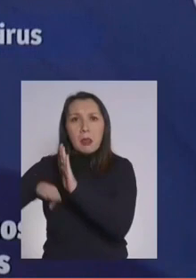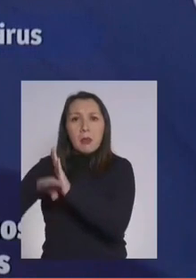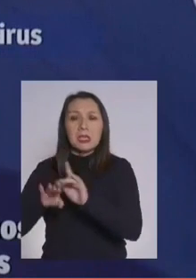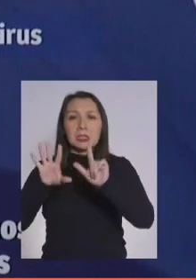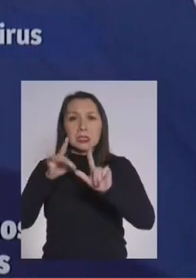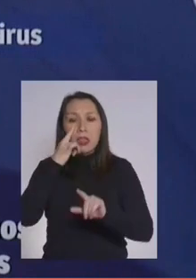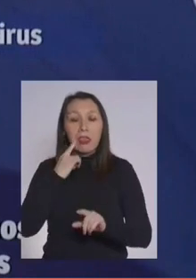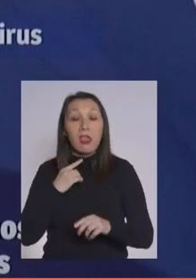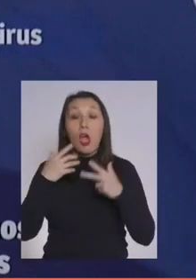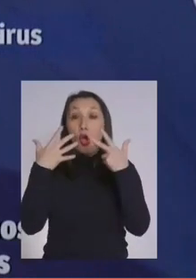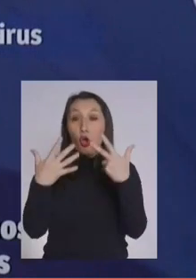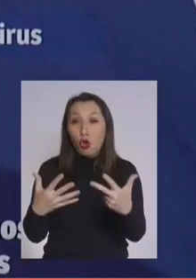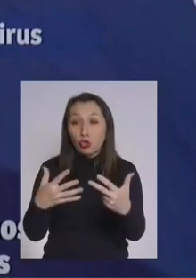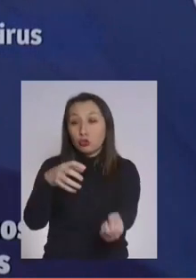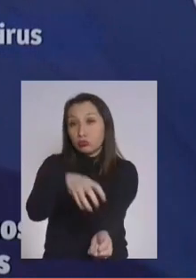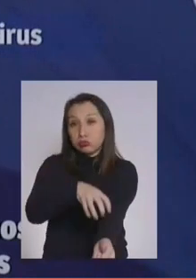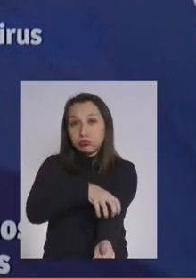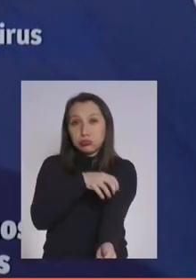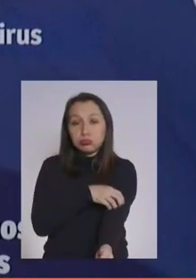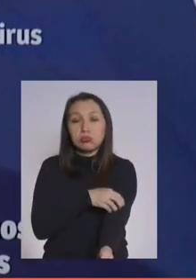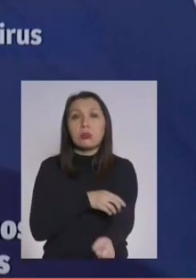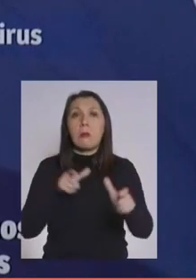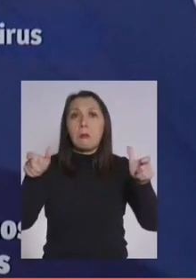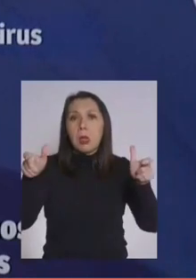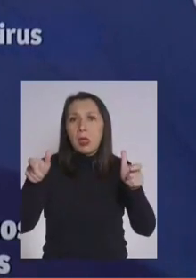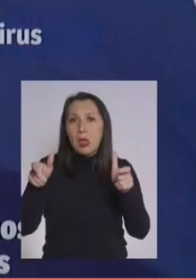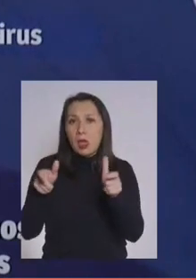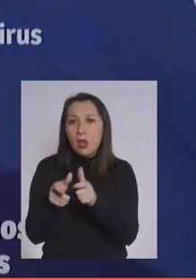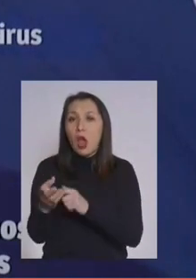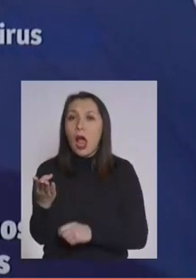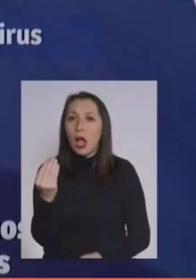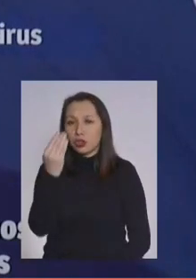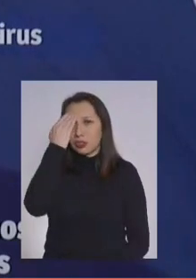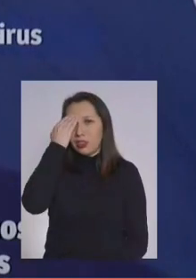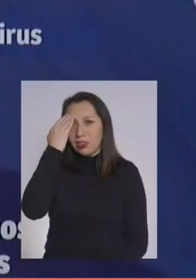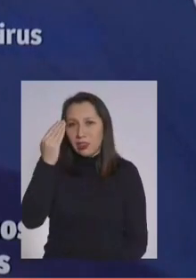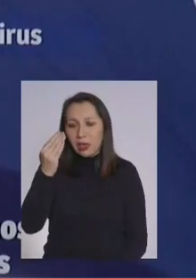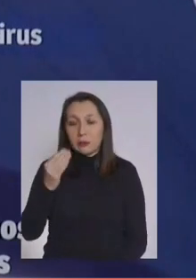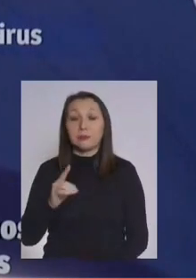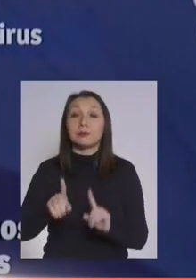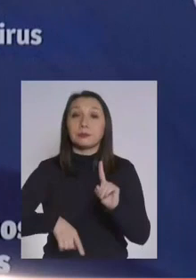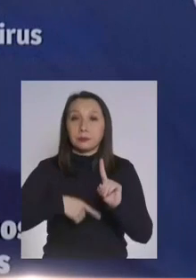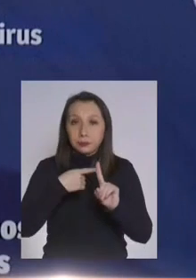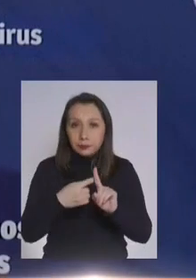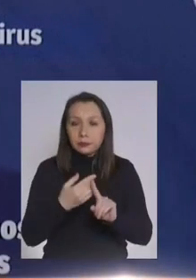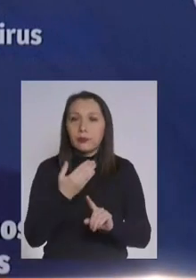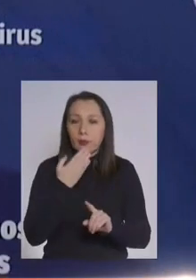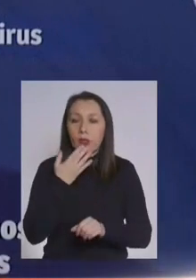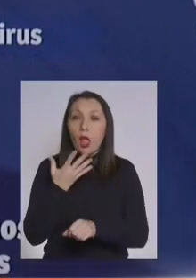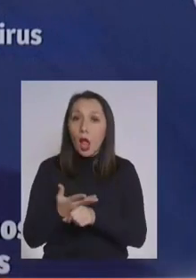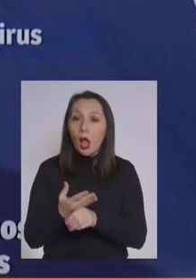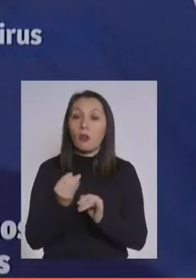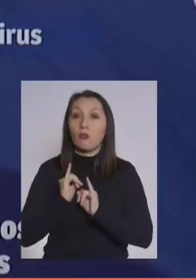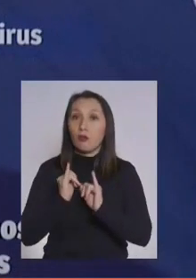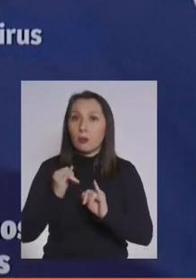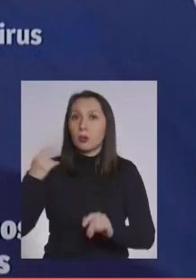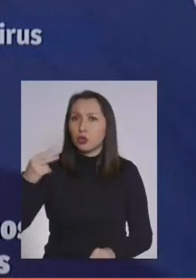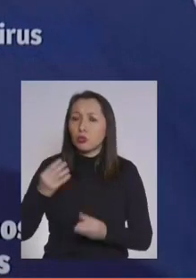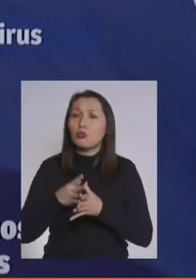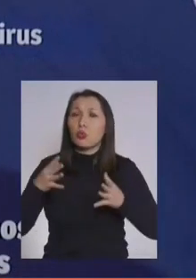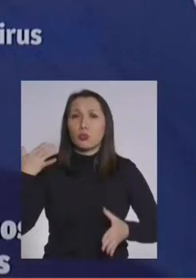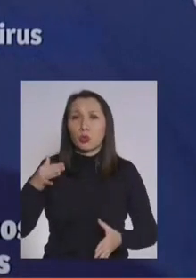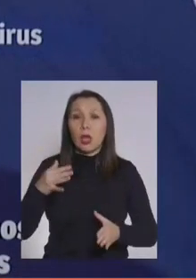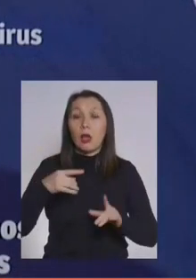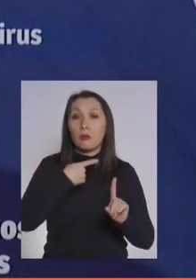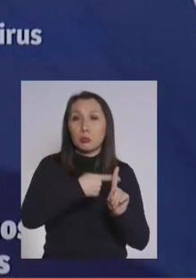y ocho regiones disminuyeron sus nuevos casos en 14 días además tenemos una noticia muy importante la